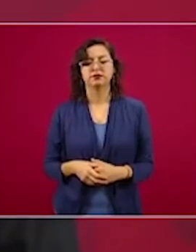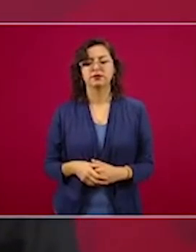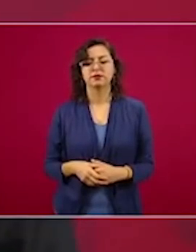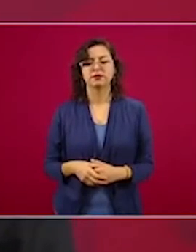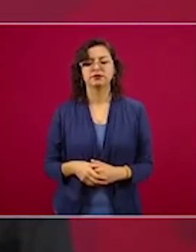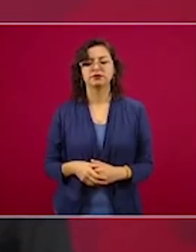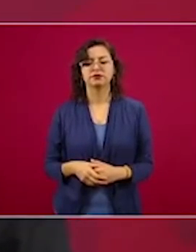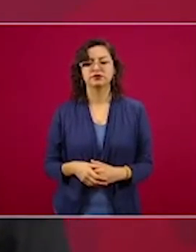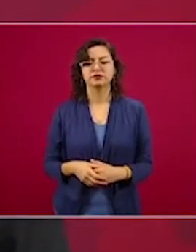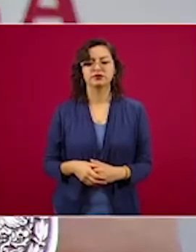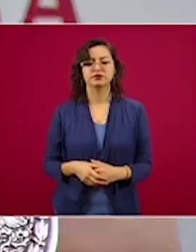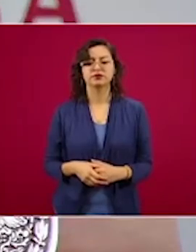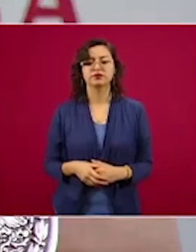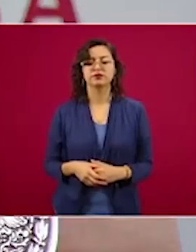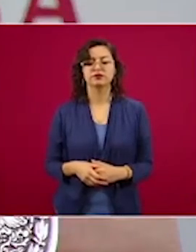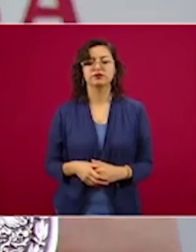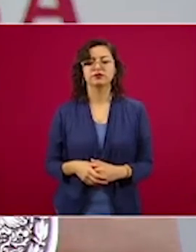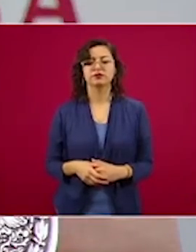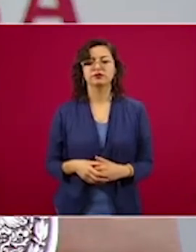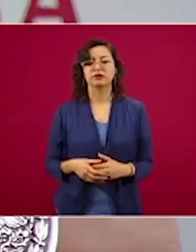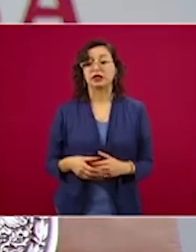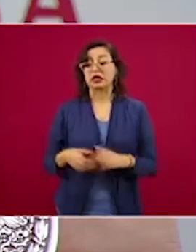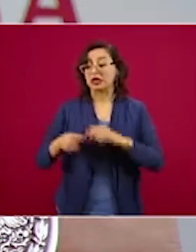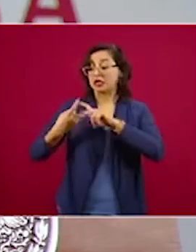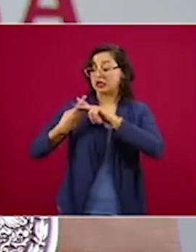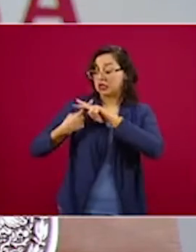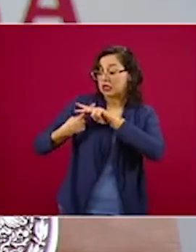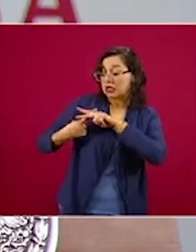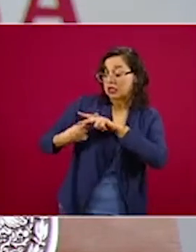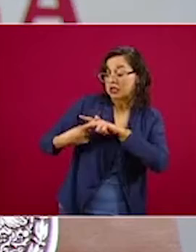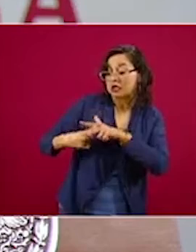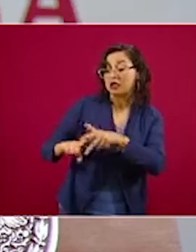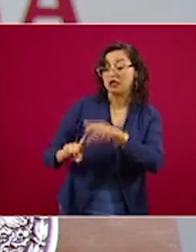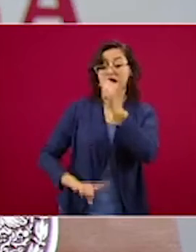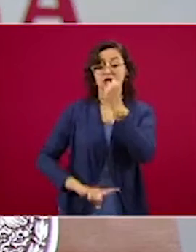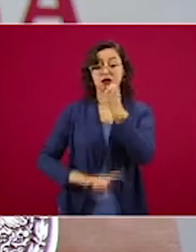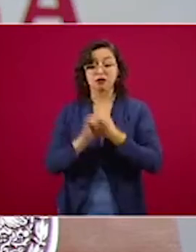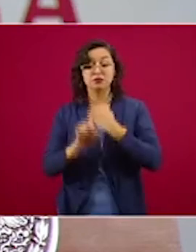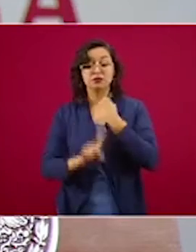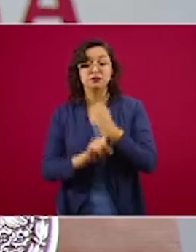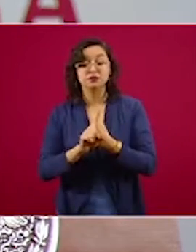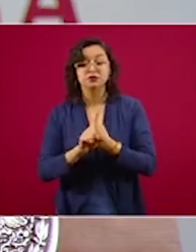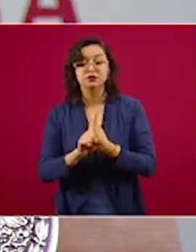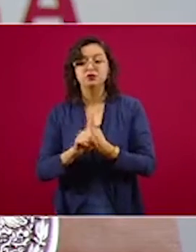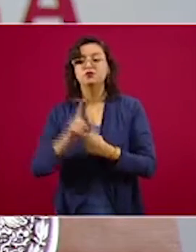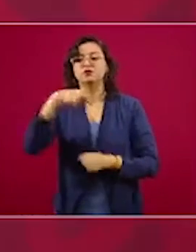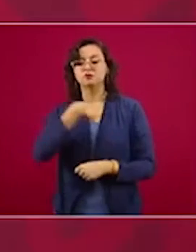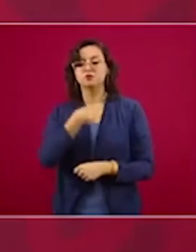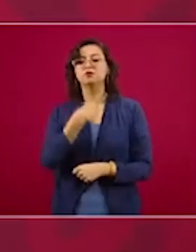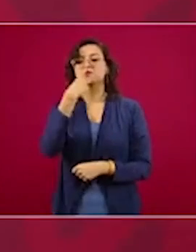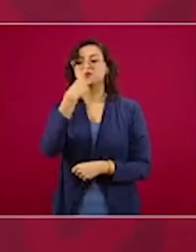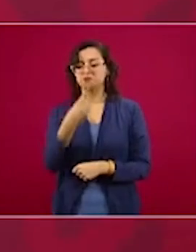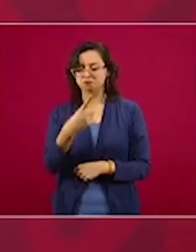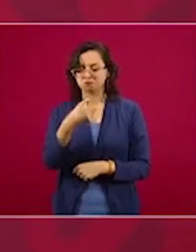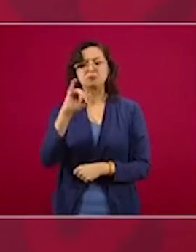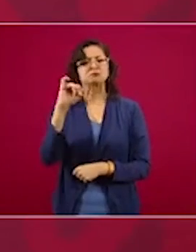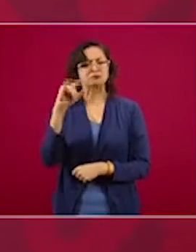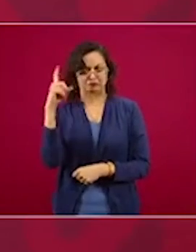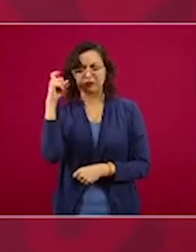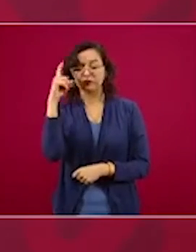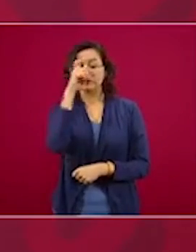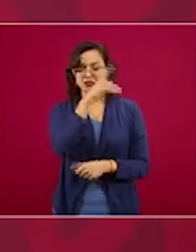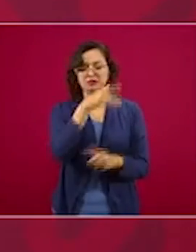Lo mencioné desde el principio, dije que era una crisis